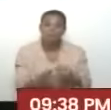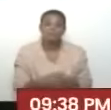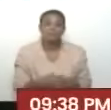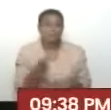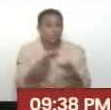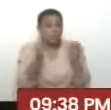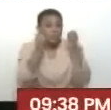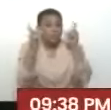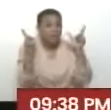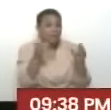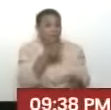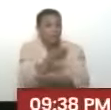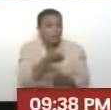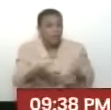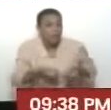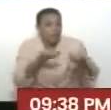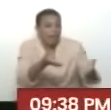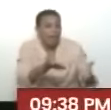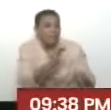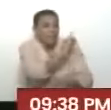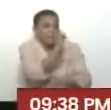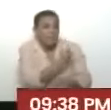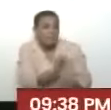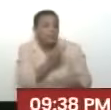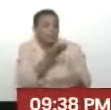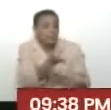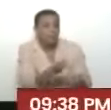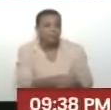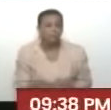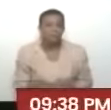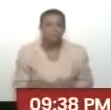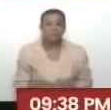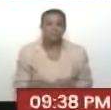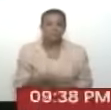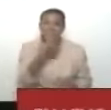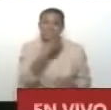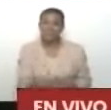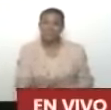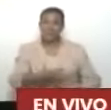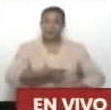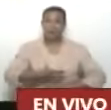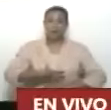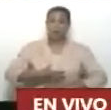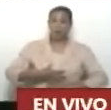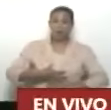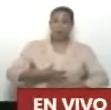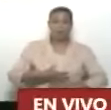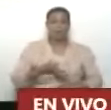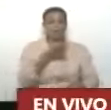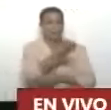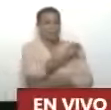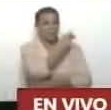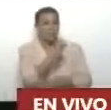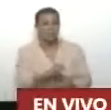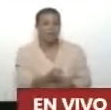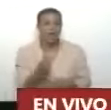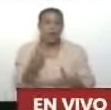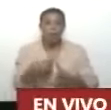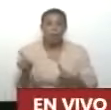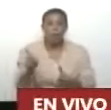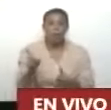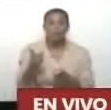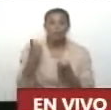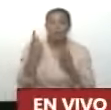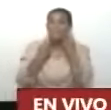días. Gracias, señor. Unos regalitos bien chéveres que les llevo. San Nicolás llega al Zulia. ¿Ah? Pero por gracias. Aquí, mira, tenemos la